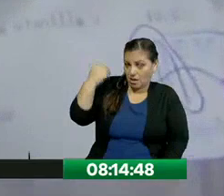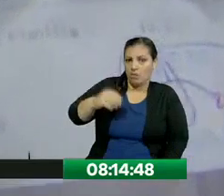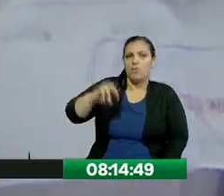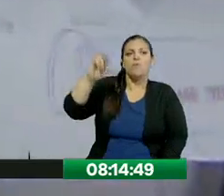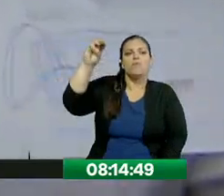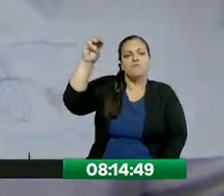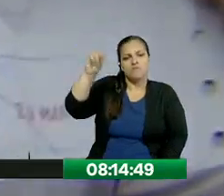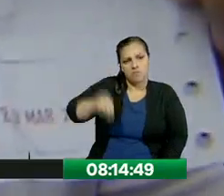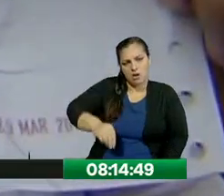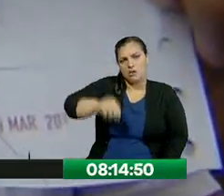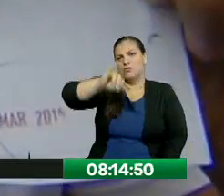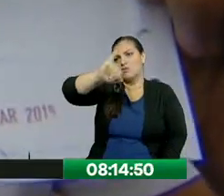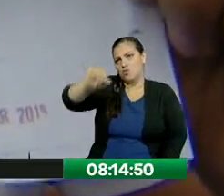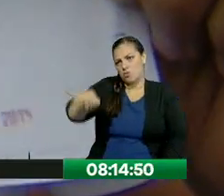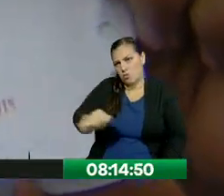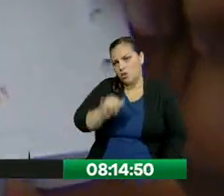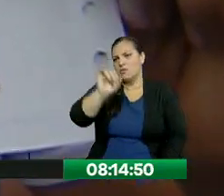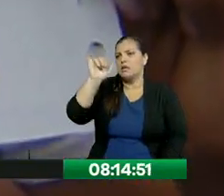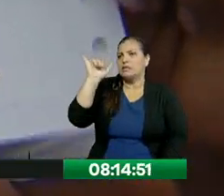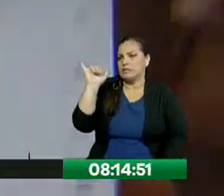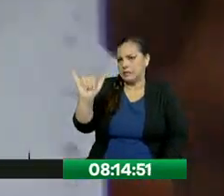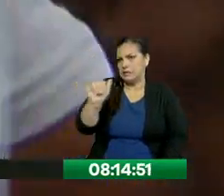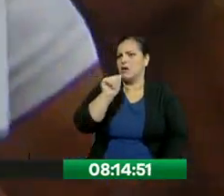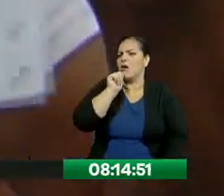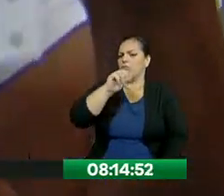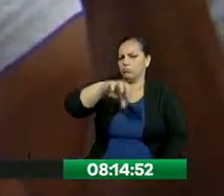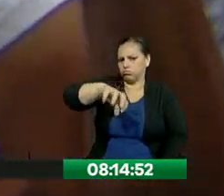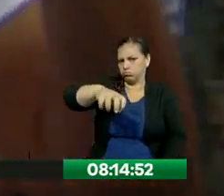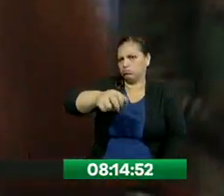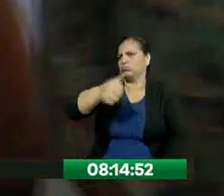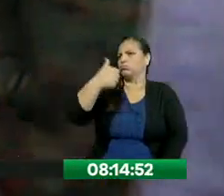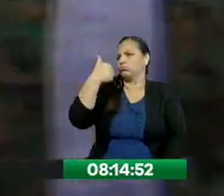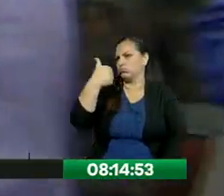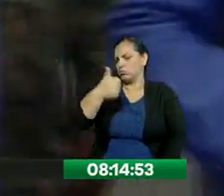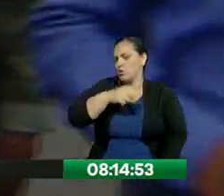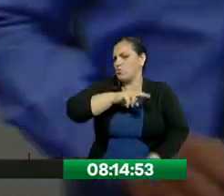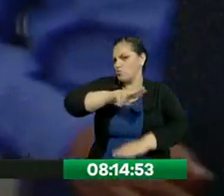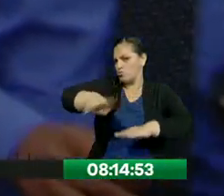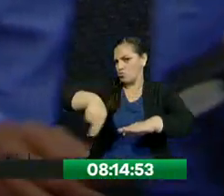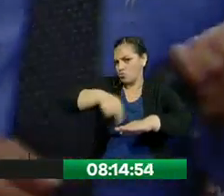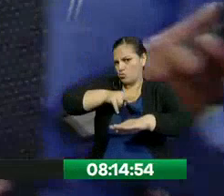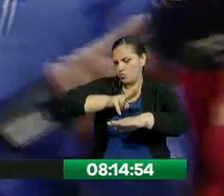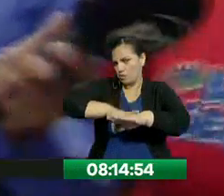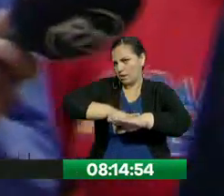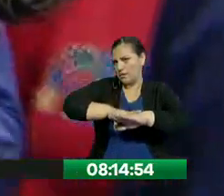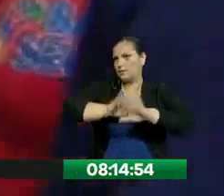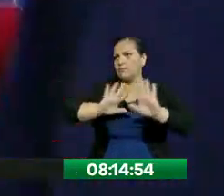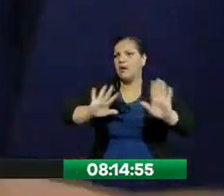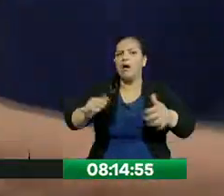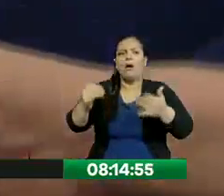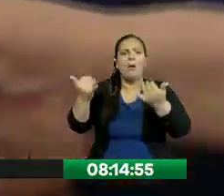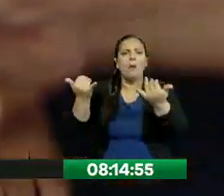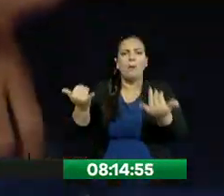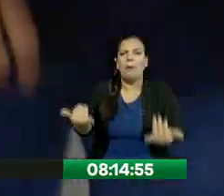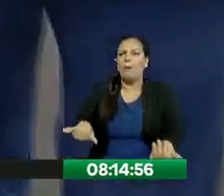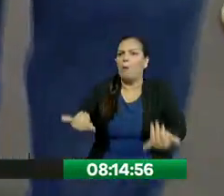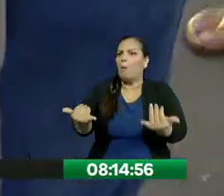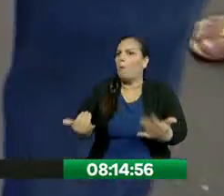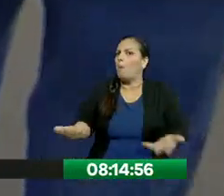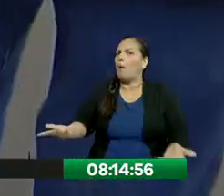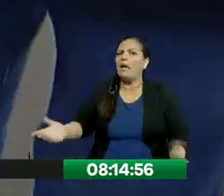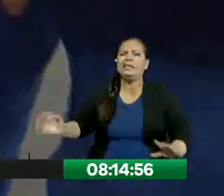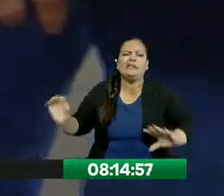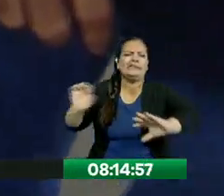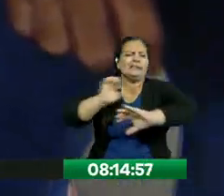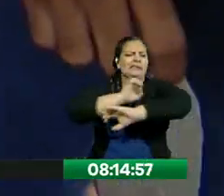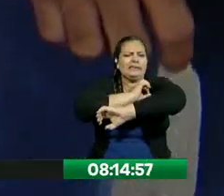sábado. 3 veces a la semana nos daban. Pero ahora ya nada. Más de 2 meses que no dan nada de agua. Detálleme algo. ¿Qué es esto